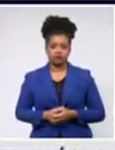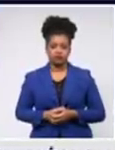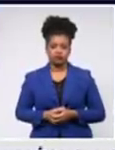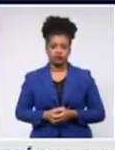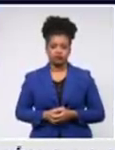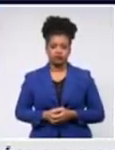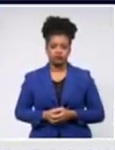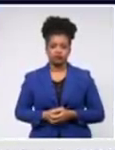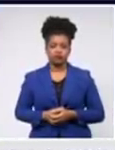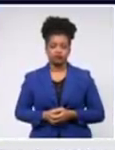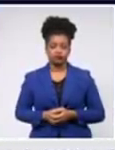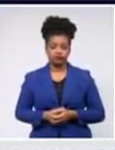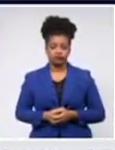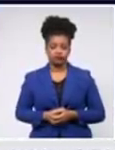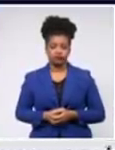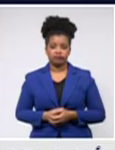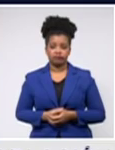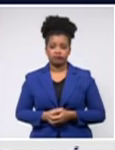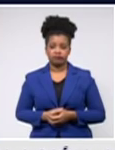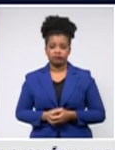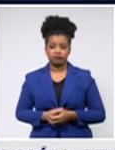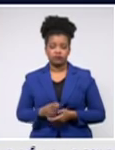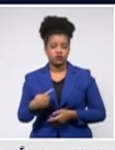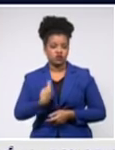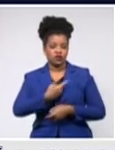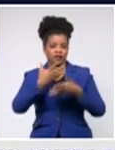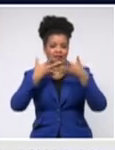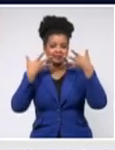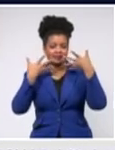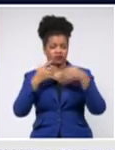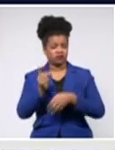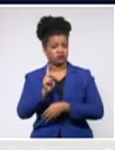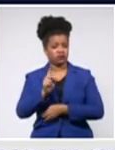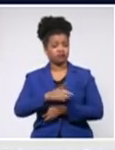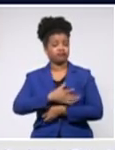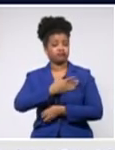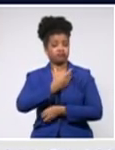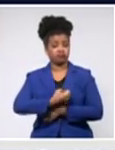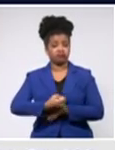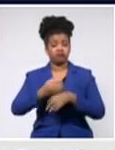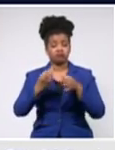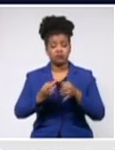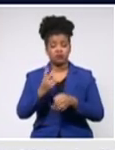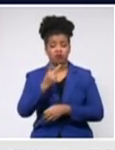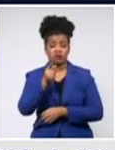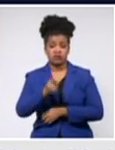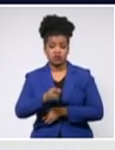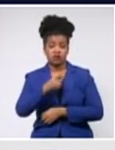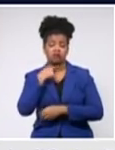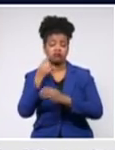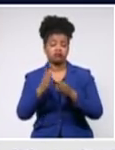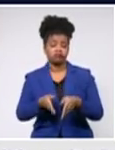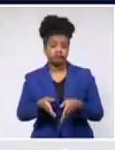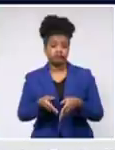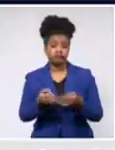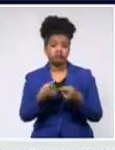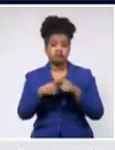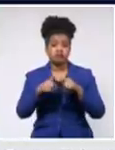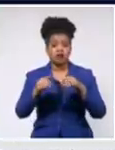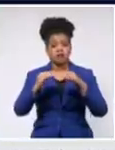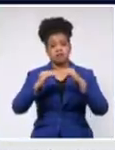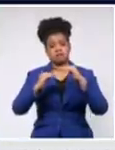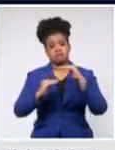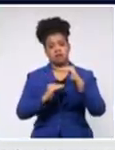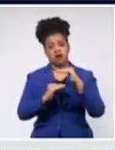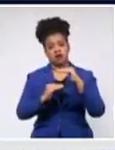Inconforme con el comportamiento con estos 2 fallecidos, sin embargo, inferior